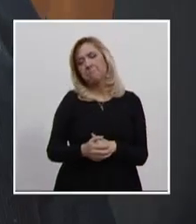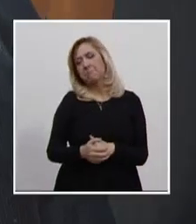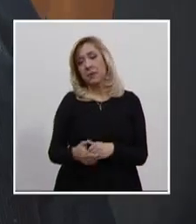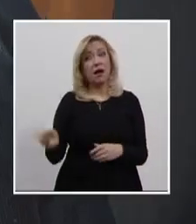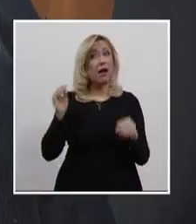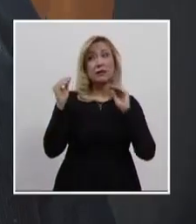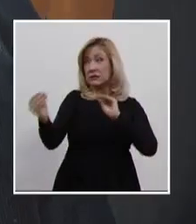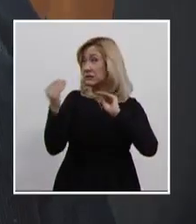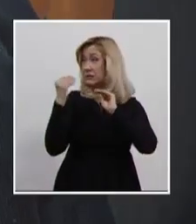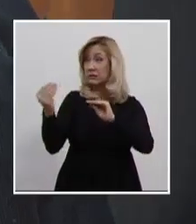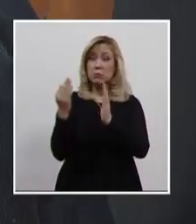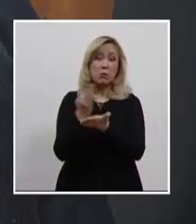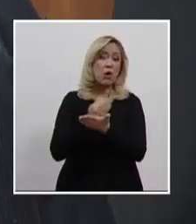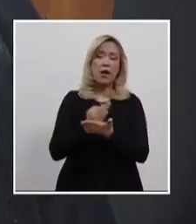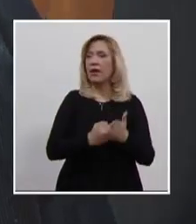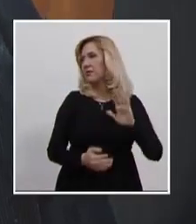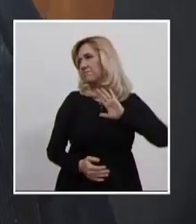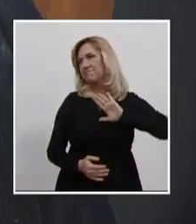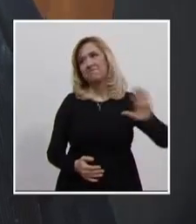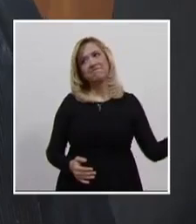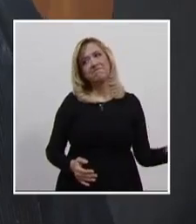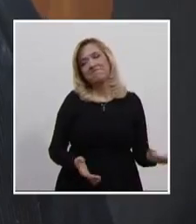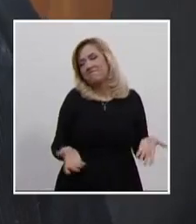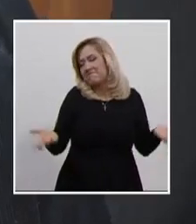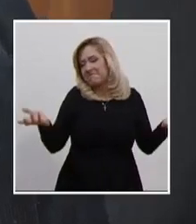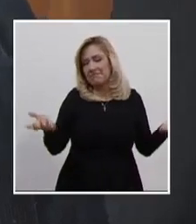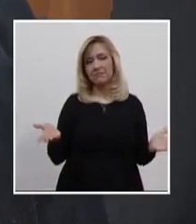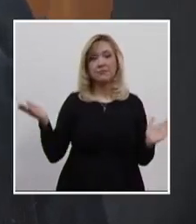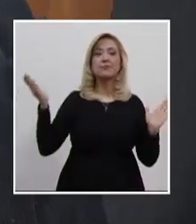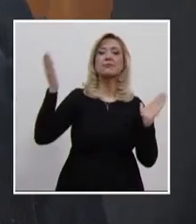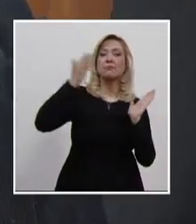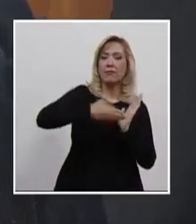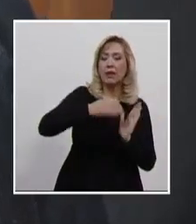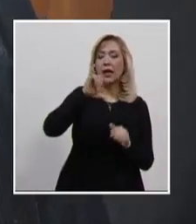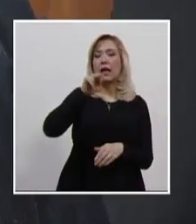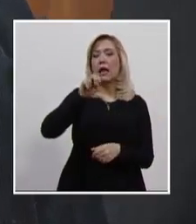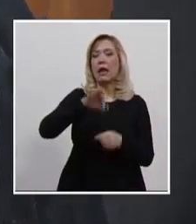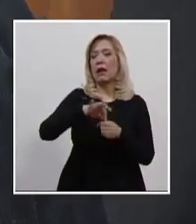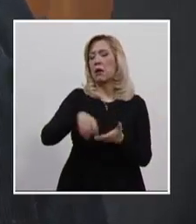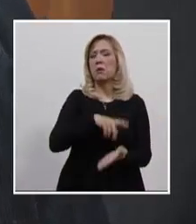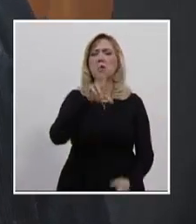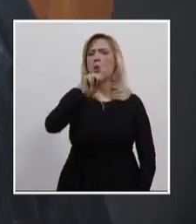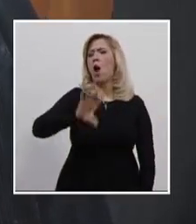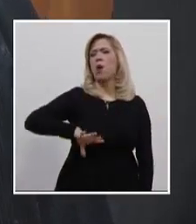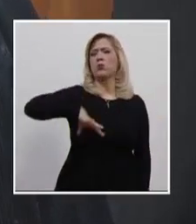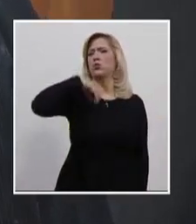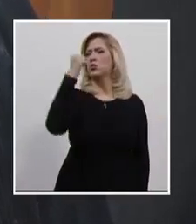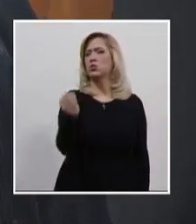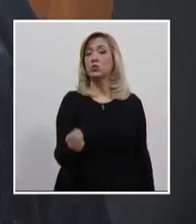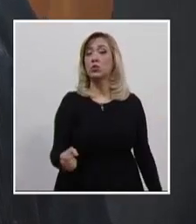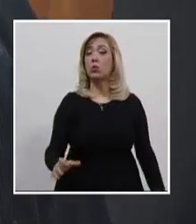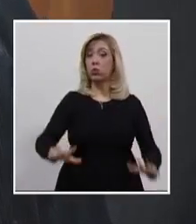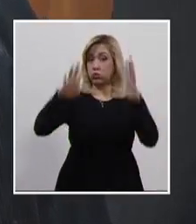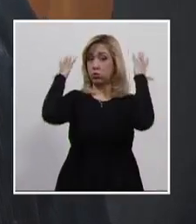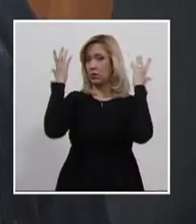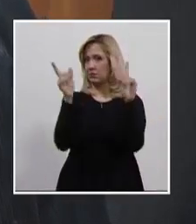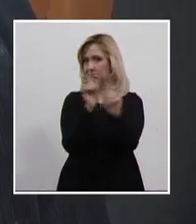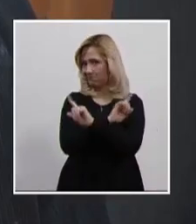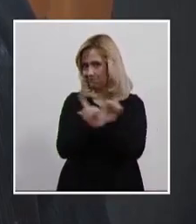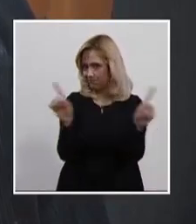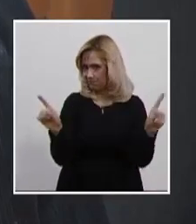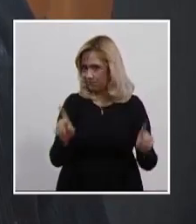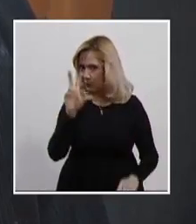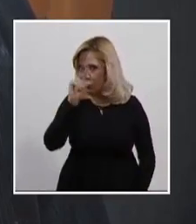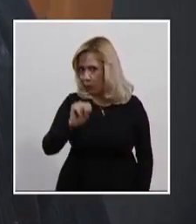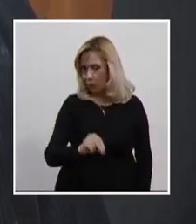argumentos que presentó Morena en su favor. La sanción impuesta por el INE no fue ni arbitraria ni fortuita. Es una consecuencia directa de las